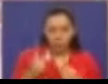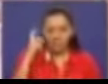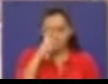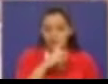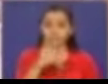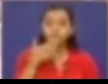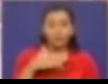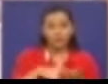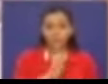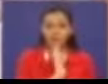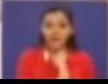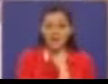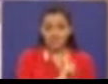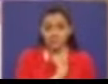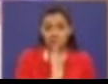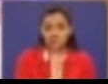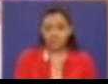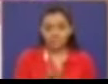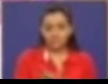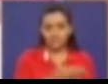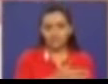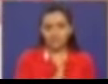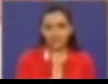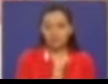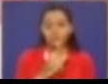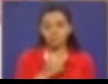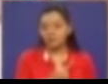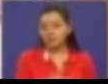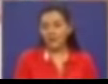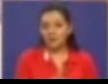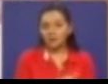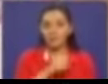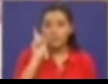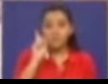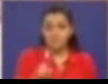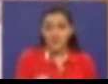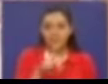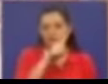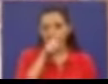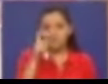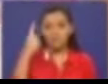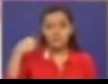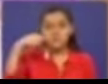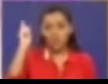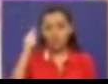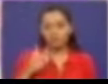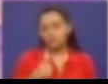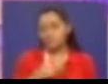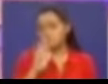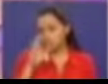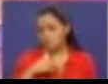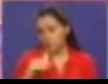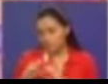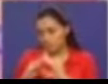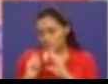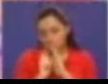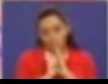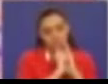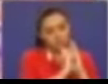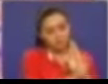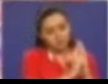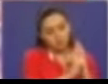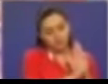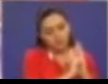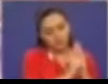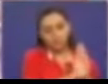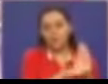el IES, de esa barbaridad que era, que le damos 1.100 millones anuales de subsidio que no necesitaba, no sabía qué hacer con esa